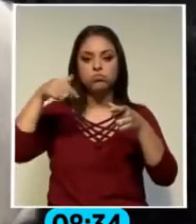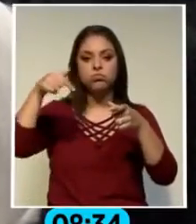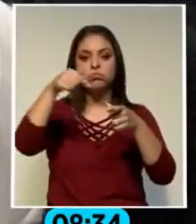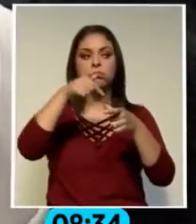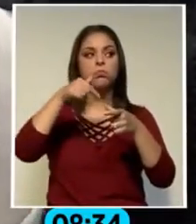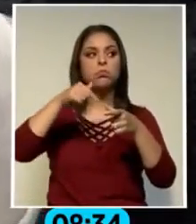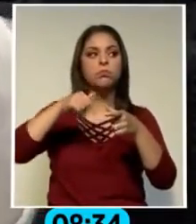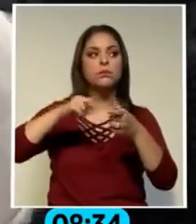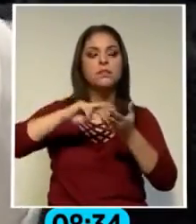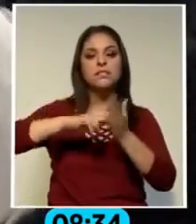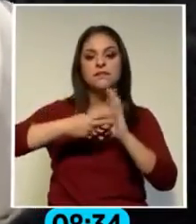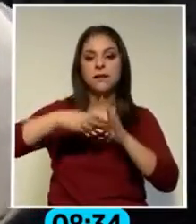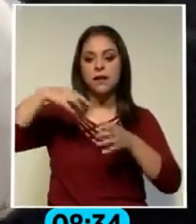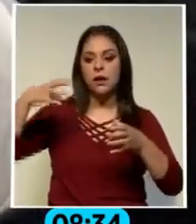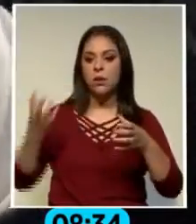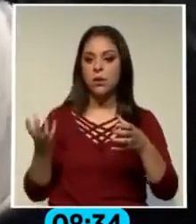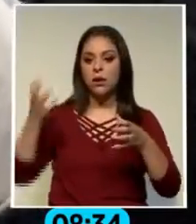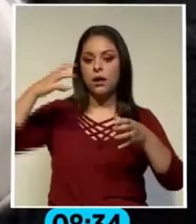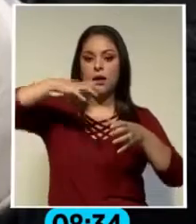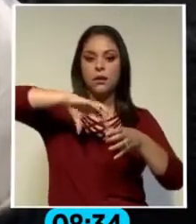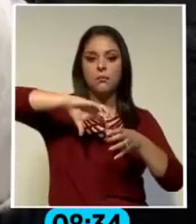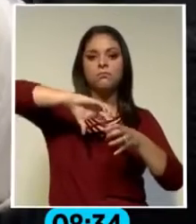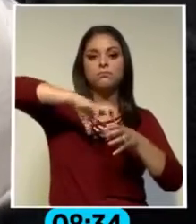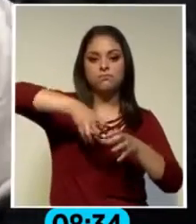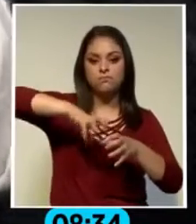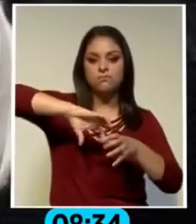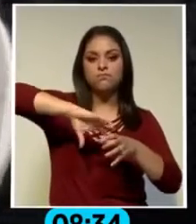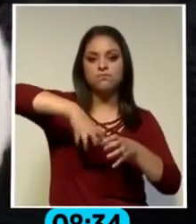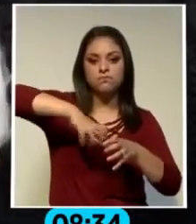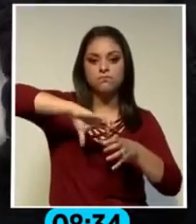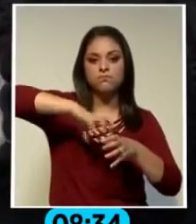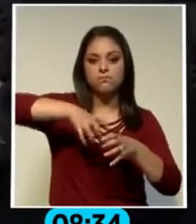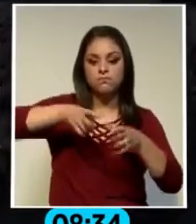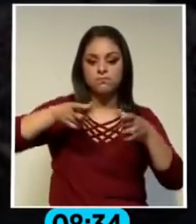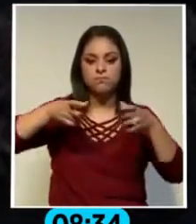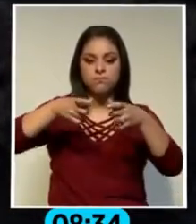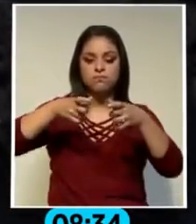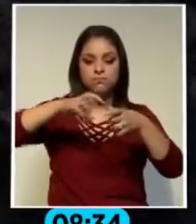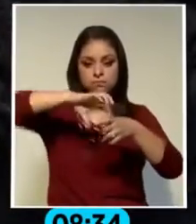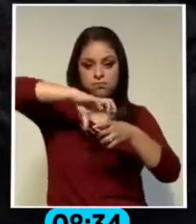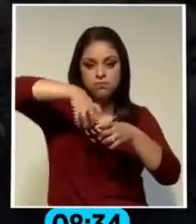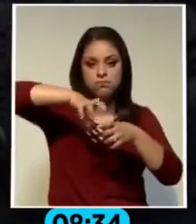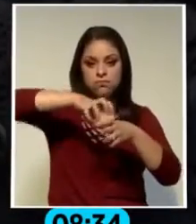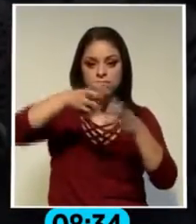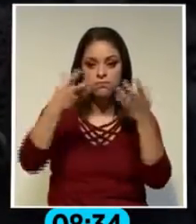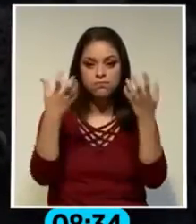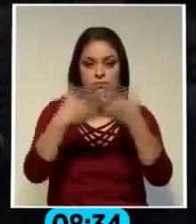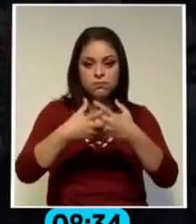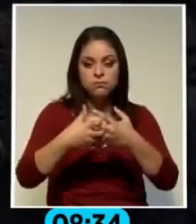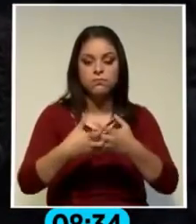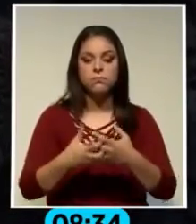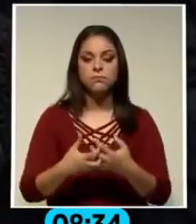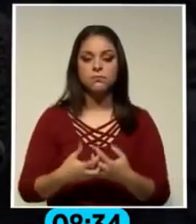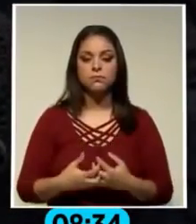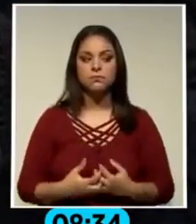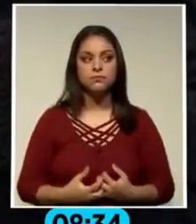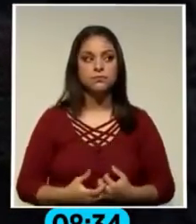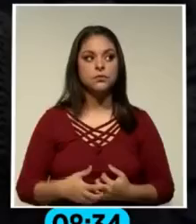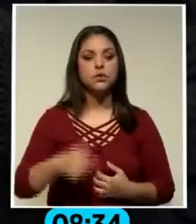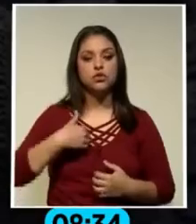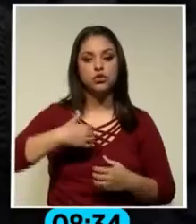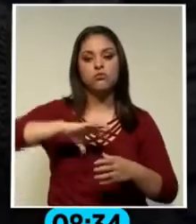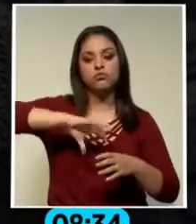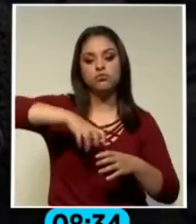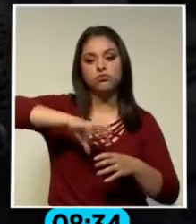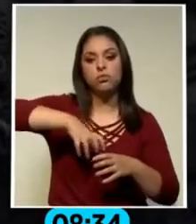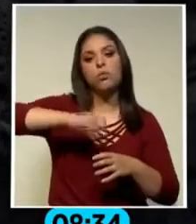esto encaja. Le doy vuelta para un lado y para el otro. Ajá. Para un lado. Para el otro, ahí voy enroscando